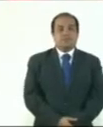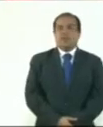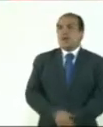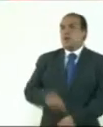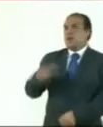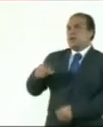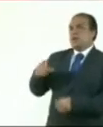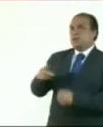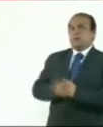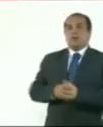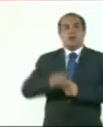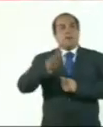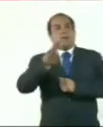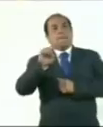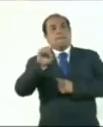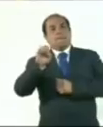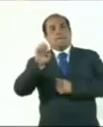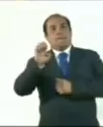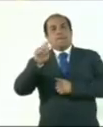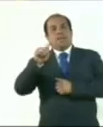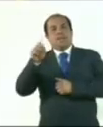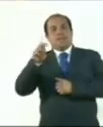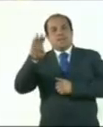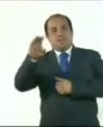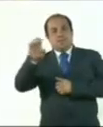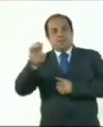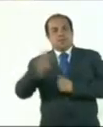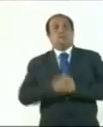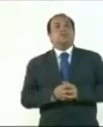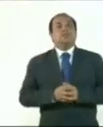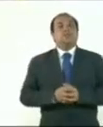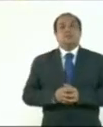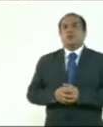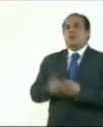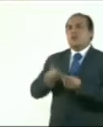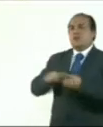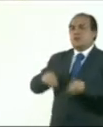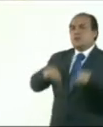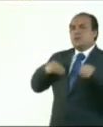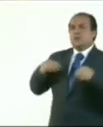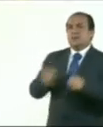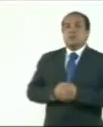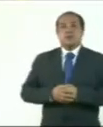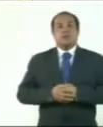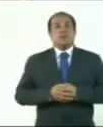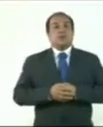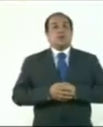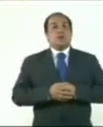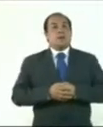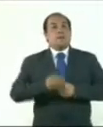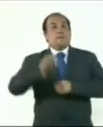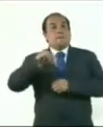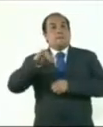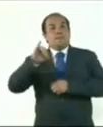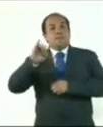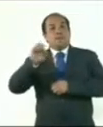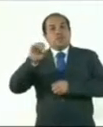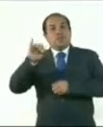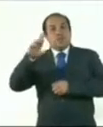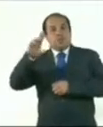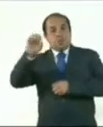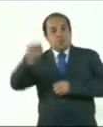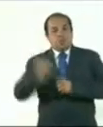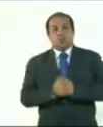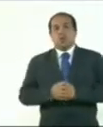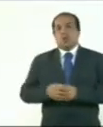¿Cómo te llamas? Betsabé. Betsabé. ¿Dónde vives, Betsabé? En Misioneros. ¿Y cuántos años